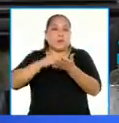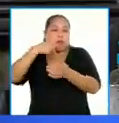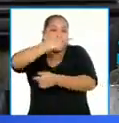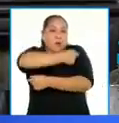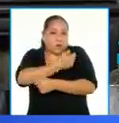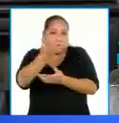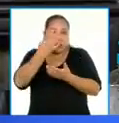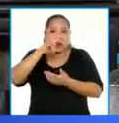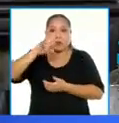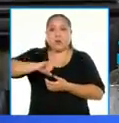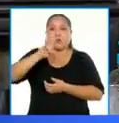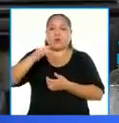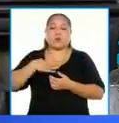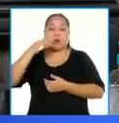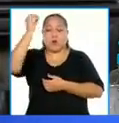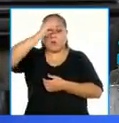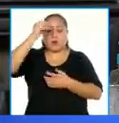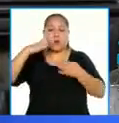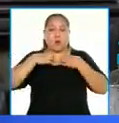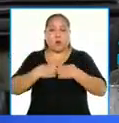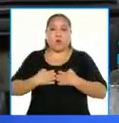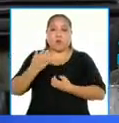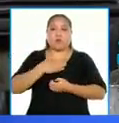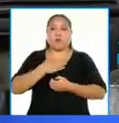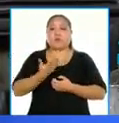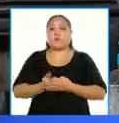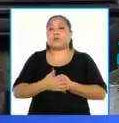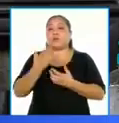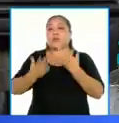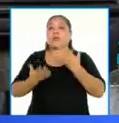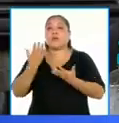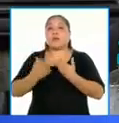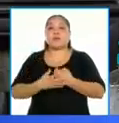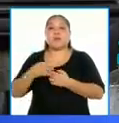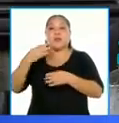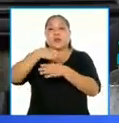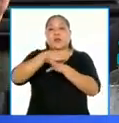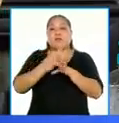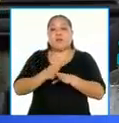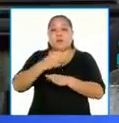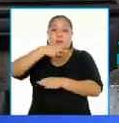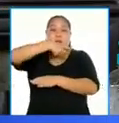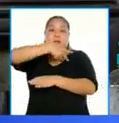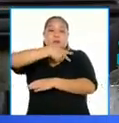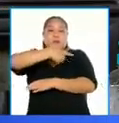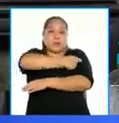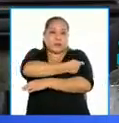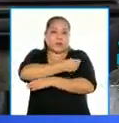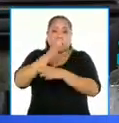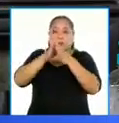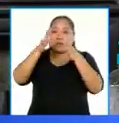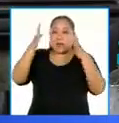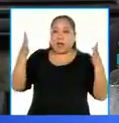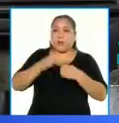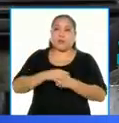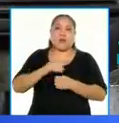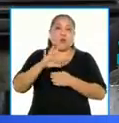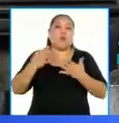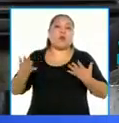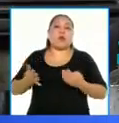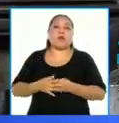disponibles, eso opino como abogada, pienso que a modo que el mercado de las vacunas sea más amplio, que ya no haya